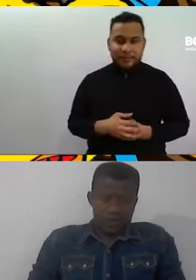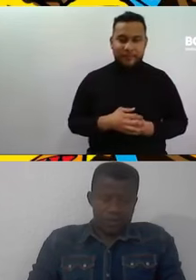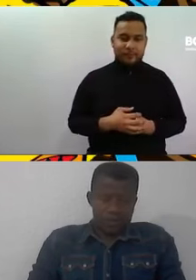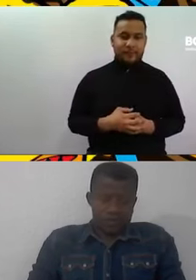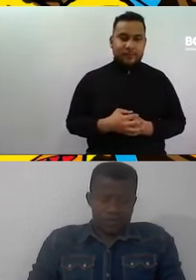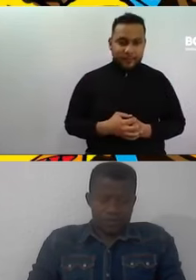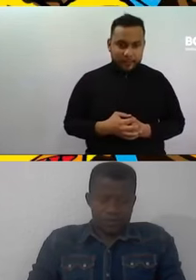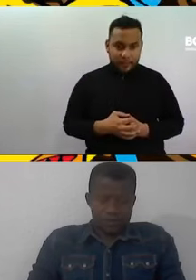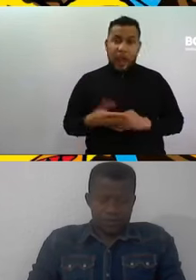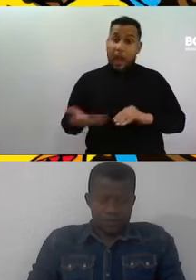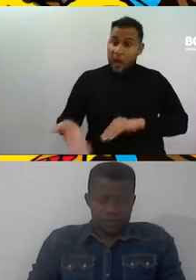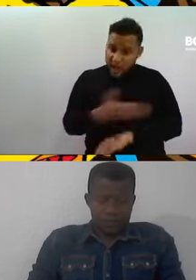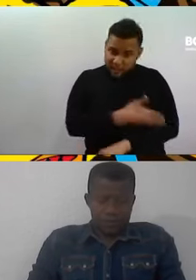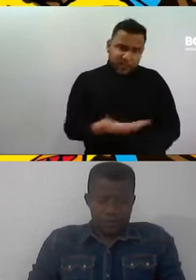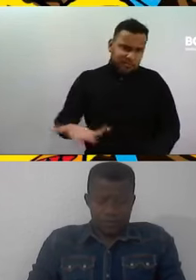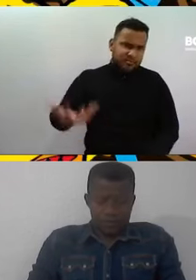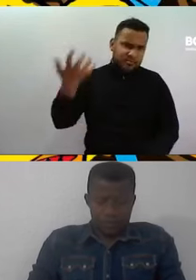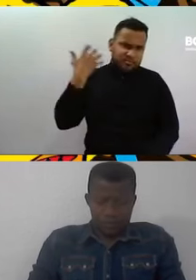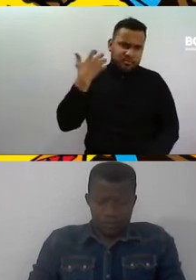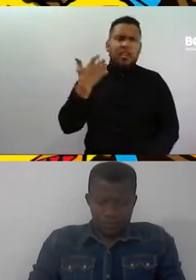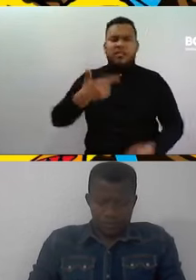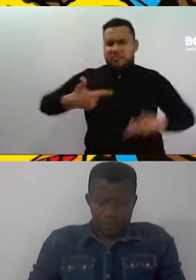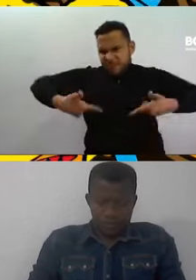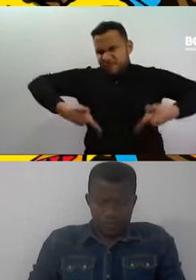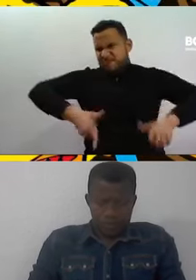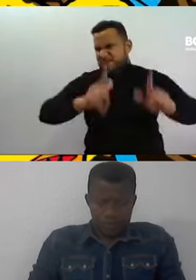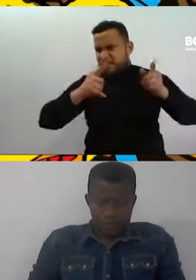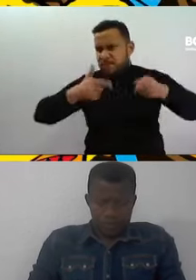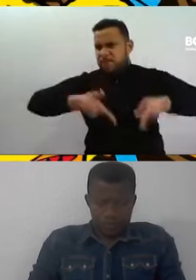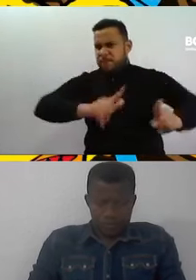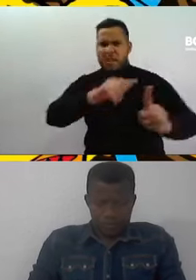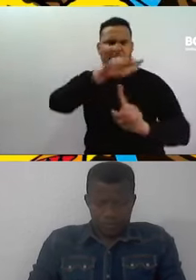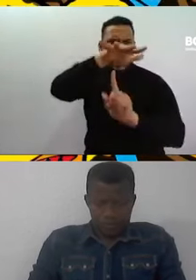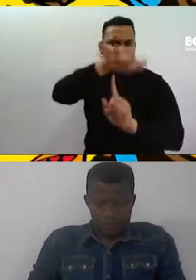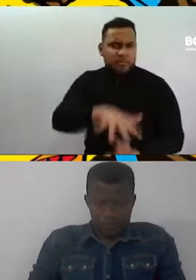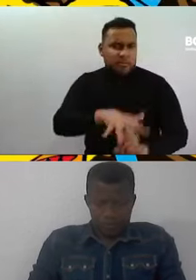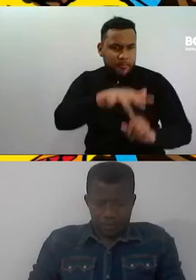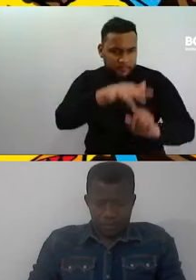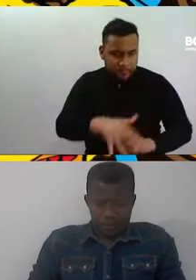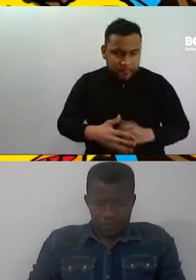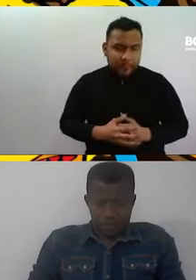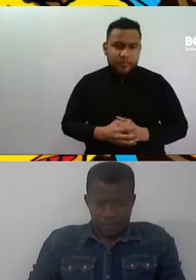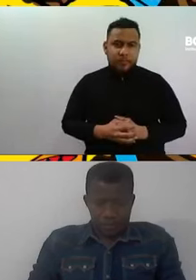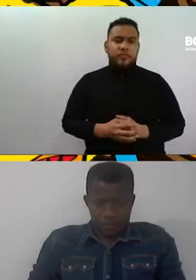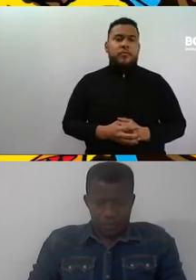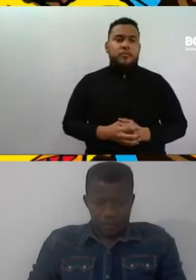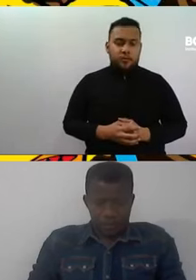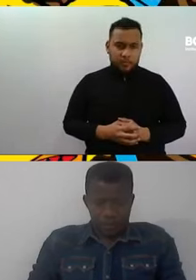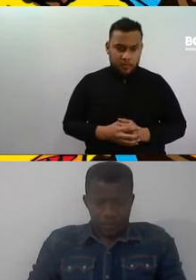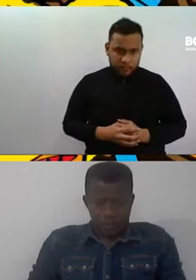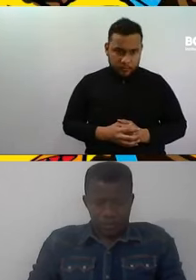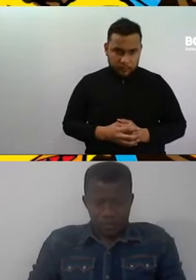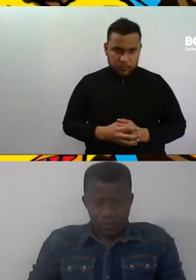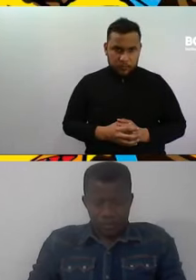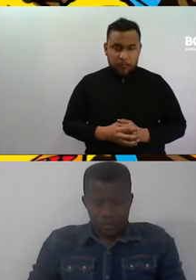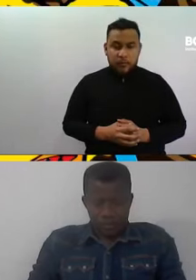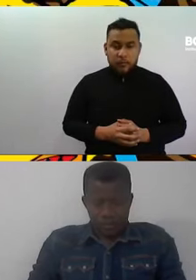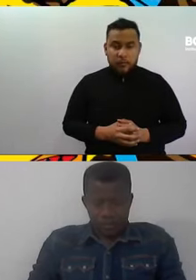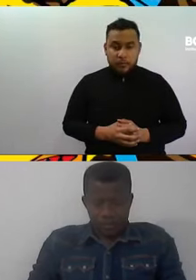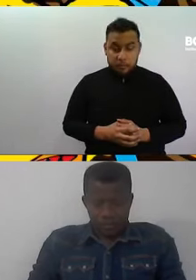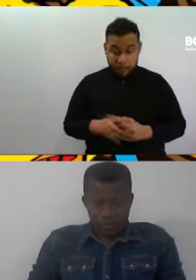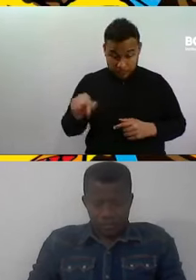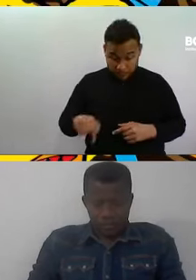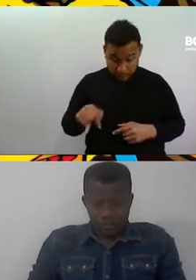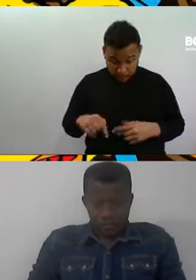objeto de burla y de discriminación. Sotoma palenquero ha tenido cucutú. Nosotros los palenqueros